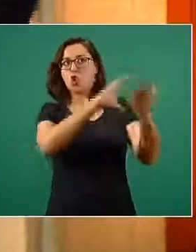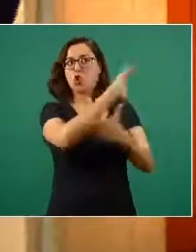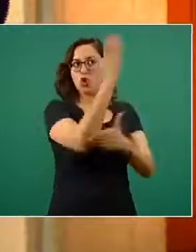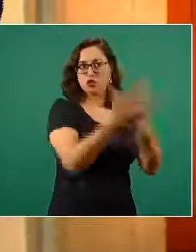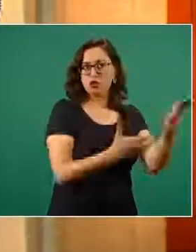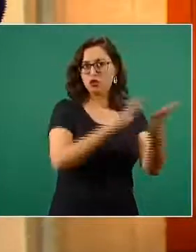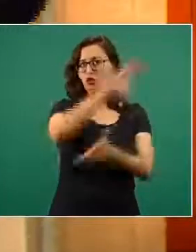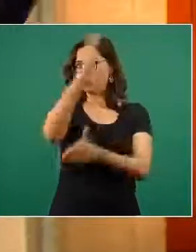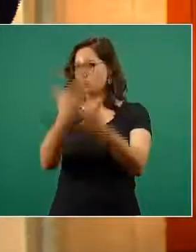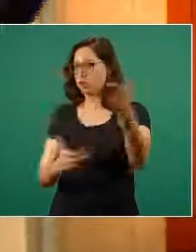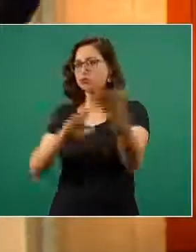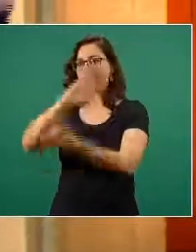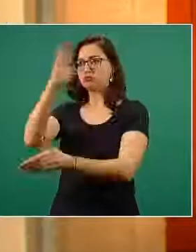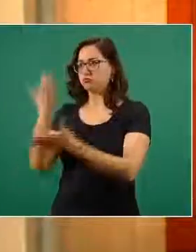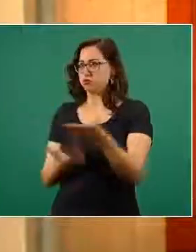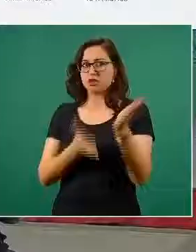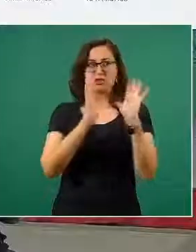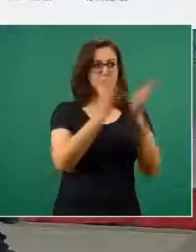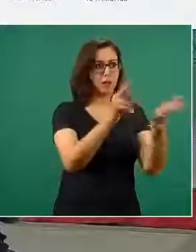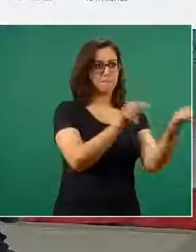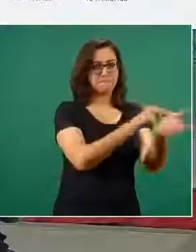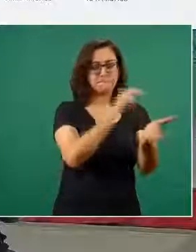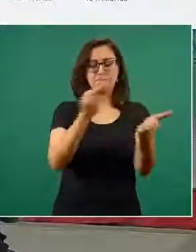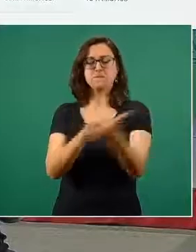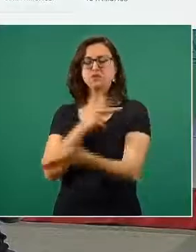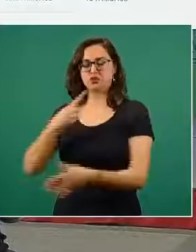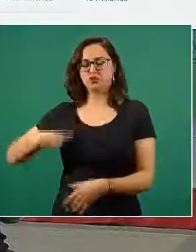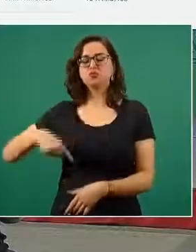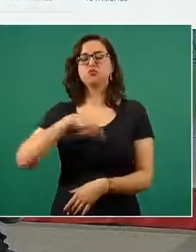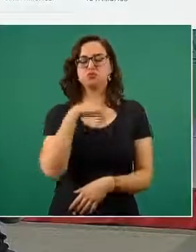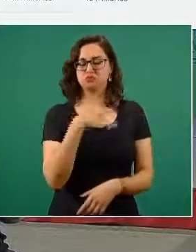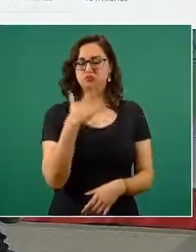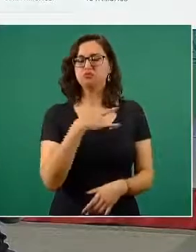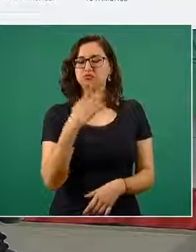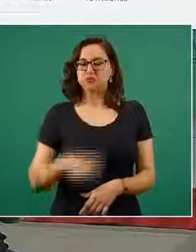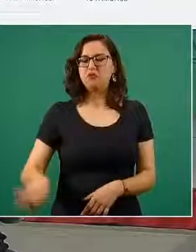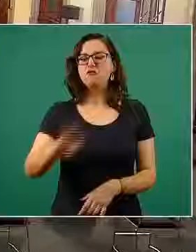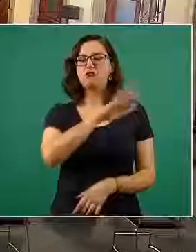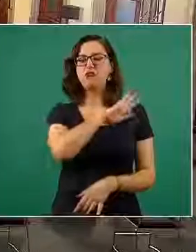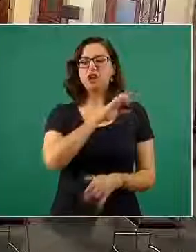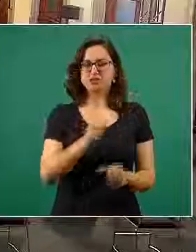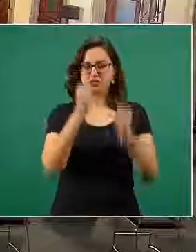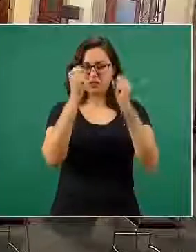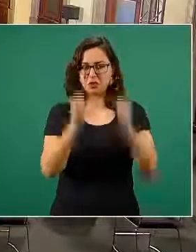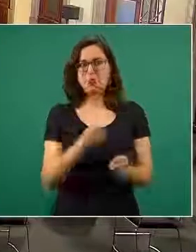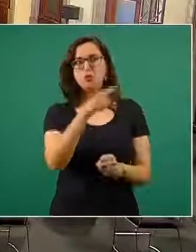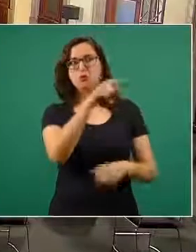plenamente seguros de que se podrá cumplir por parte de las empresas.